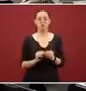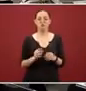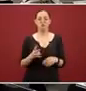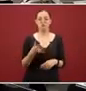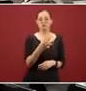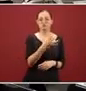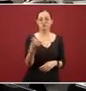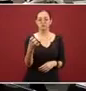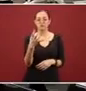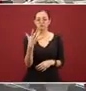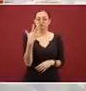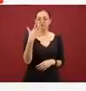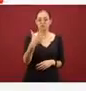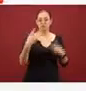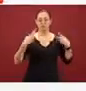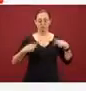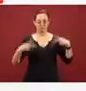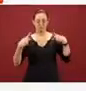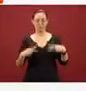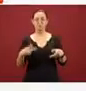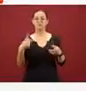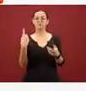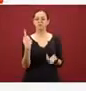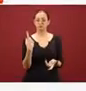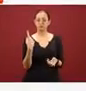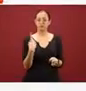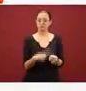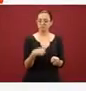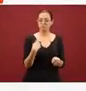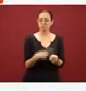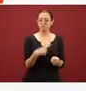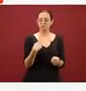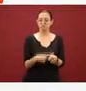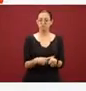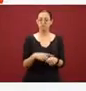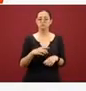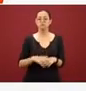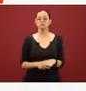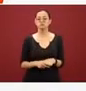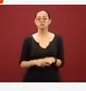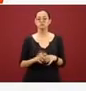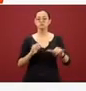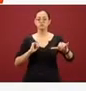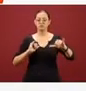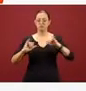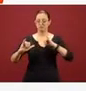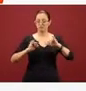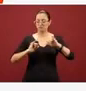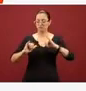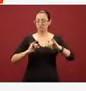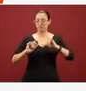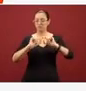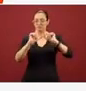405 casos confirmados. Pueden ustedes notar en el mapa de distribución